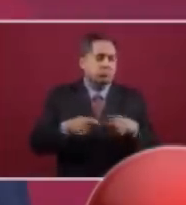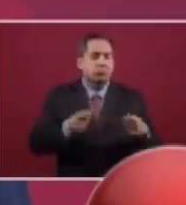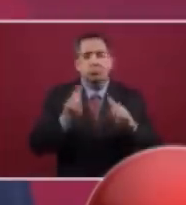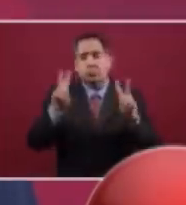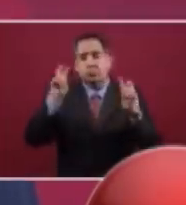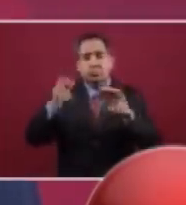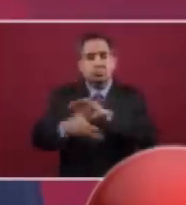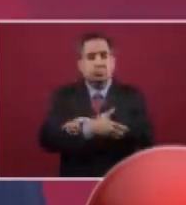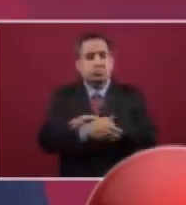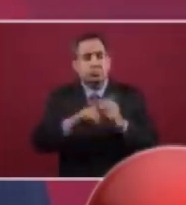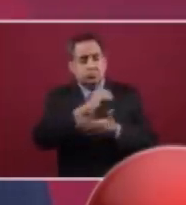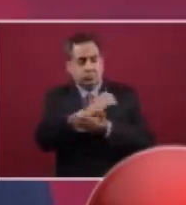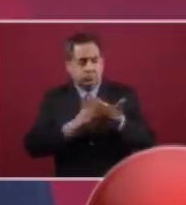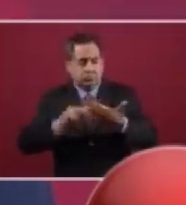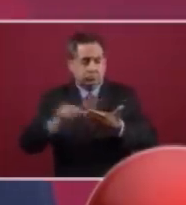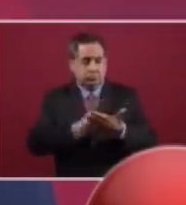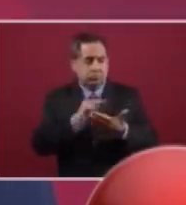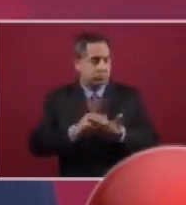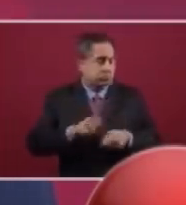convenios